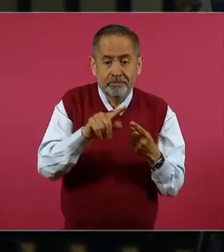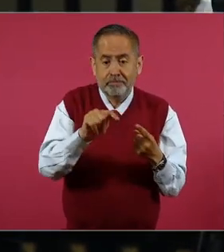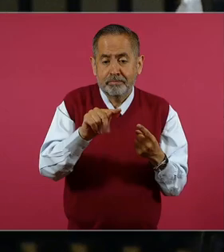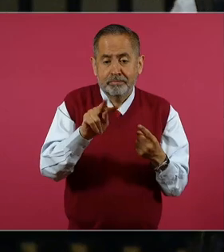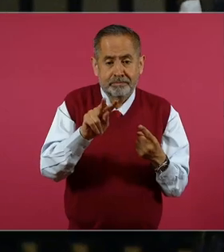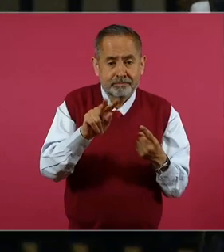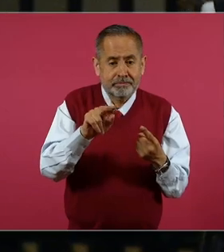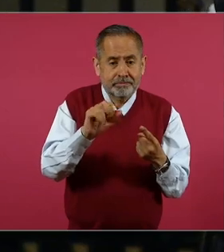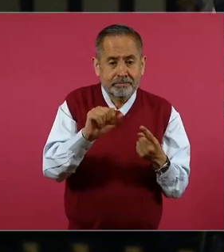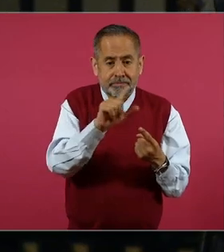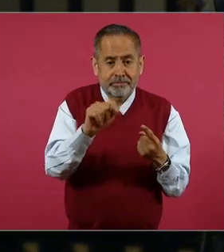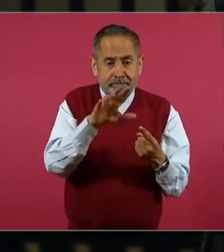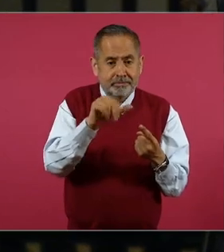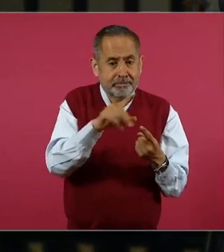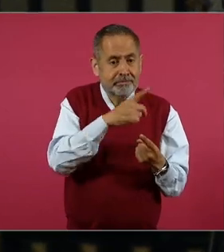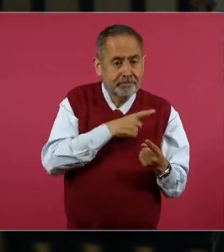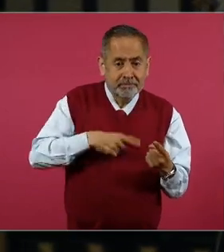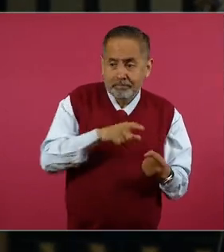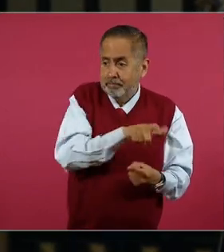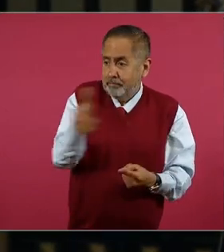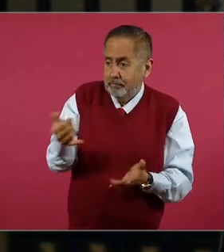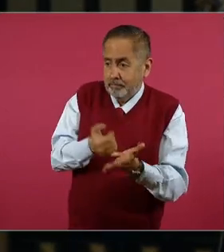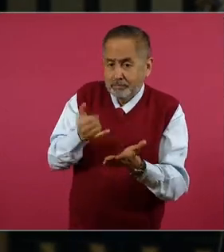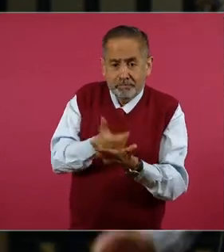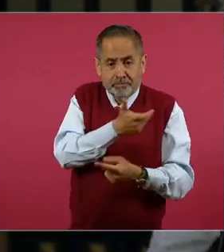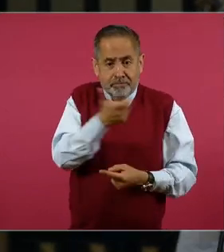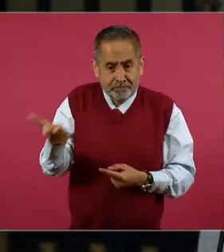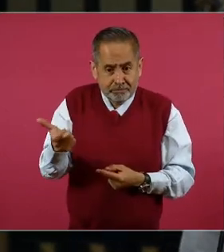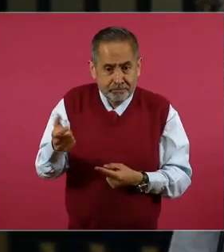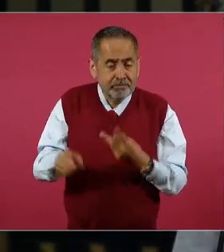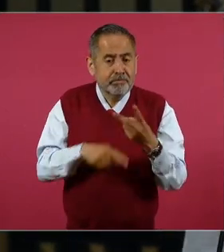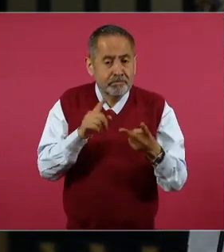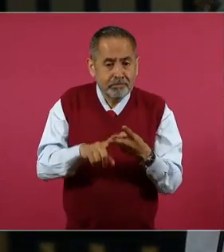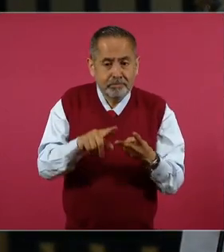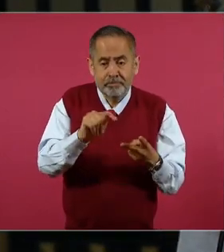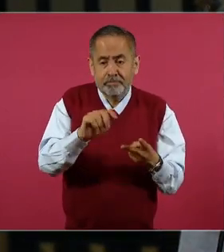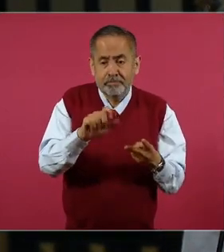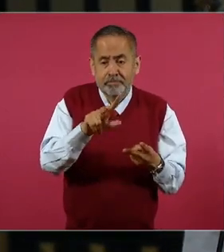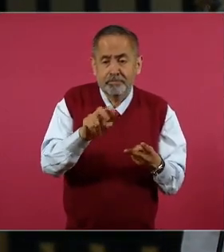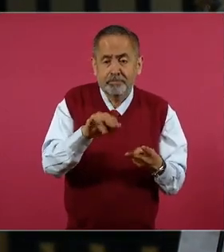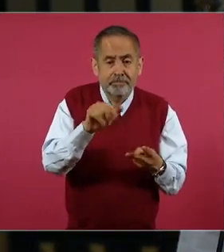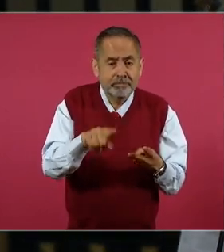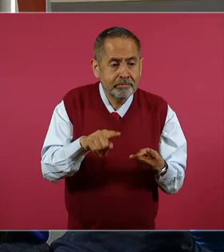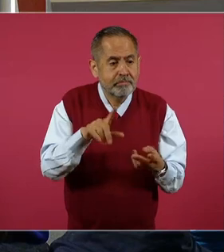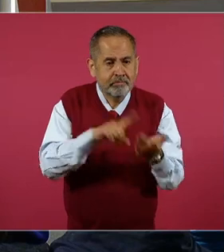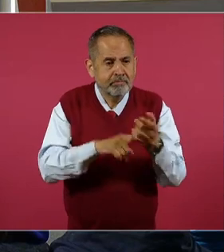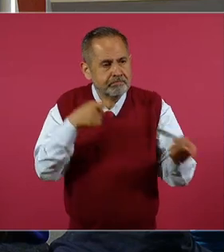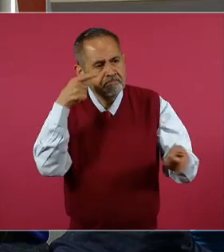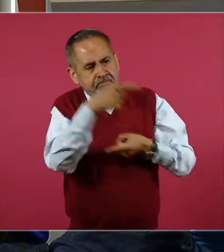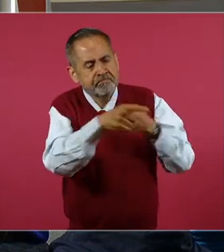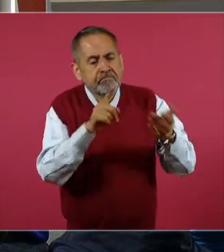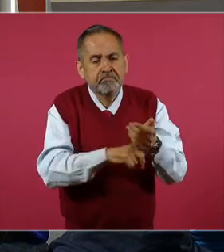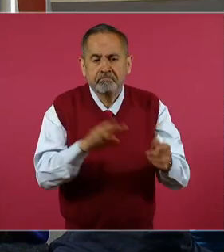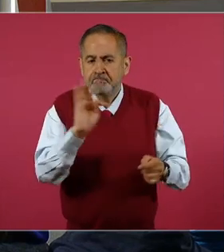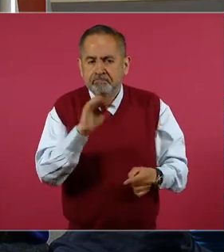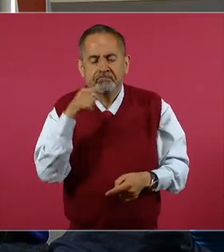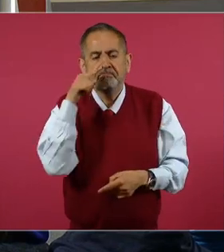Azteca tiene adeudos fiscales. Y en el caso de Televisa, hay señalamientos de